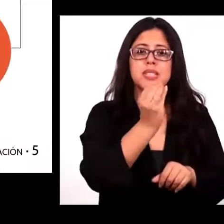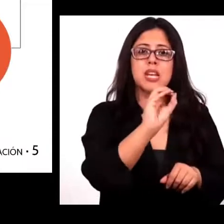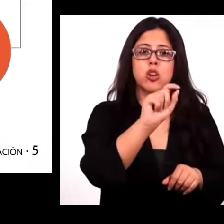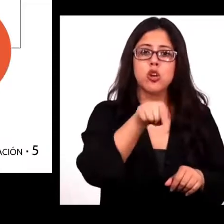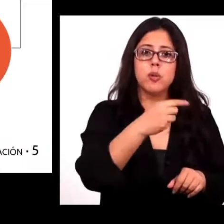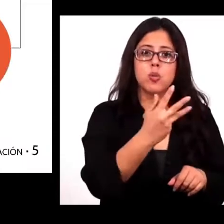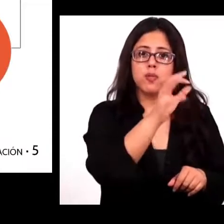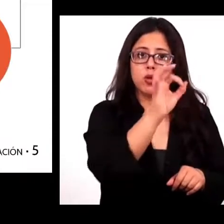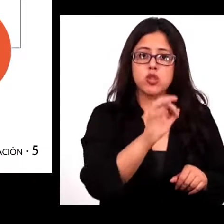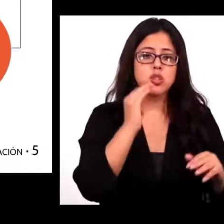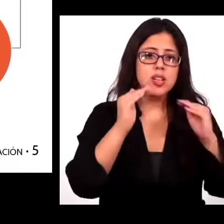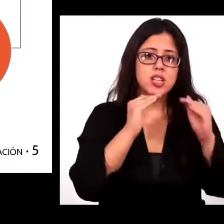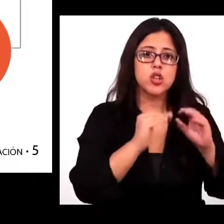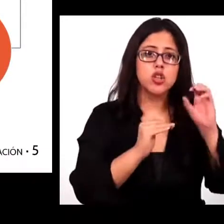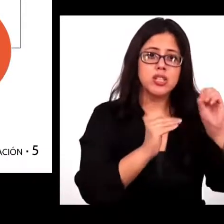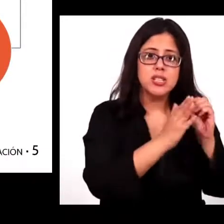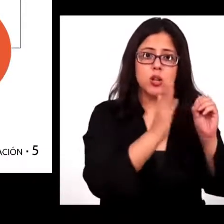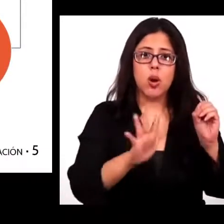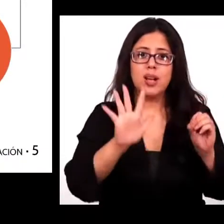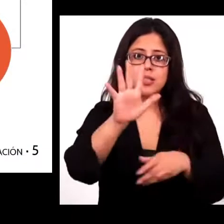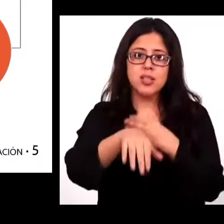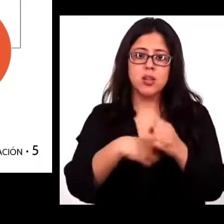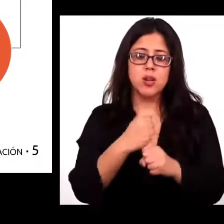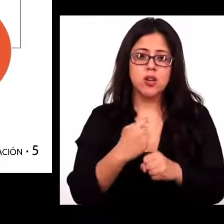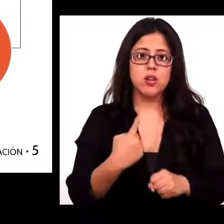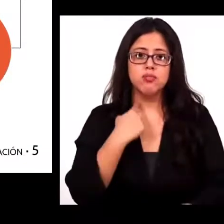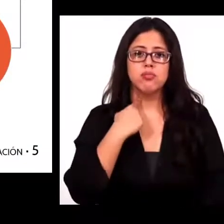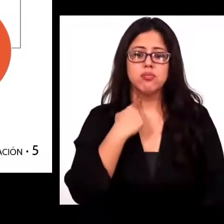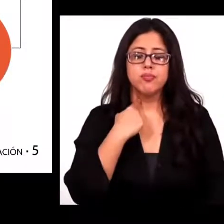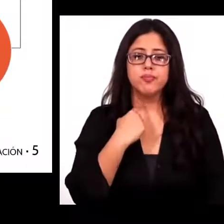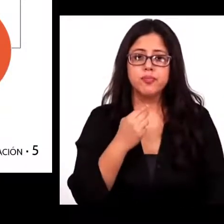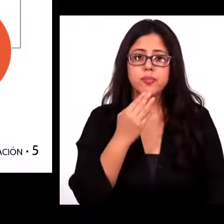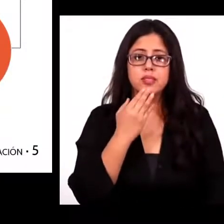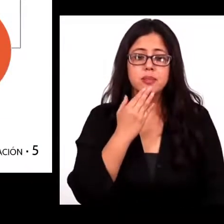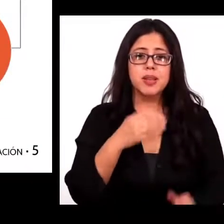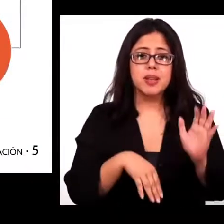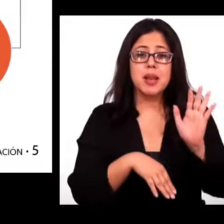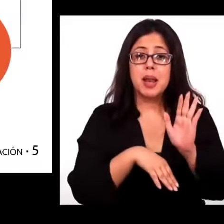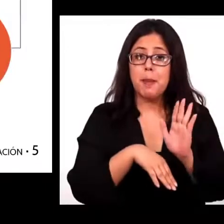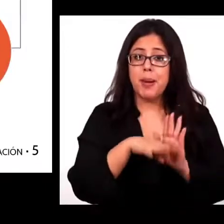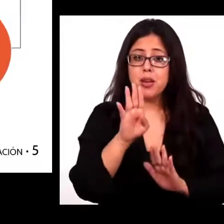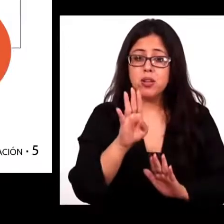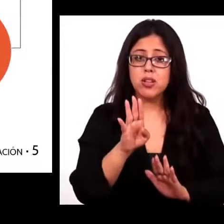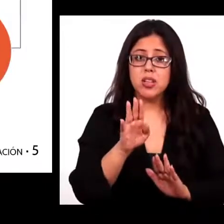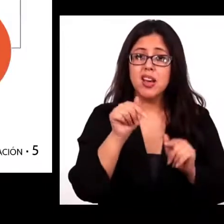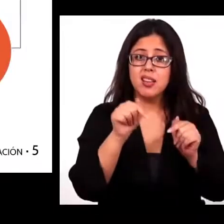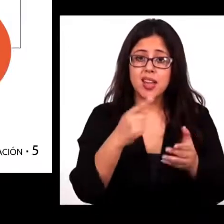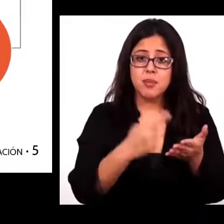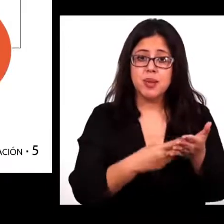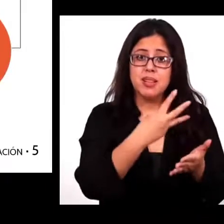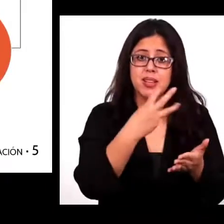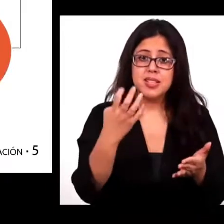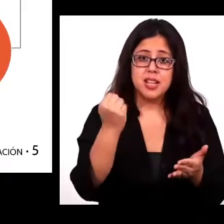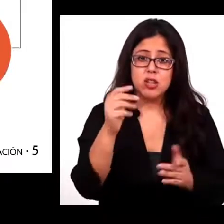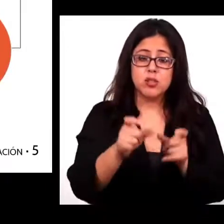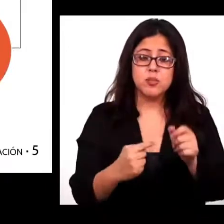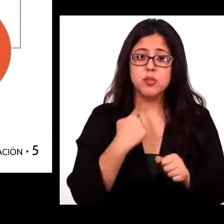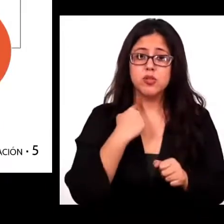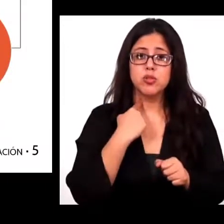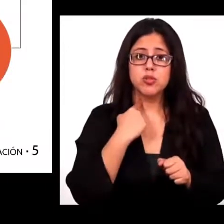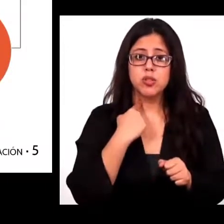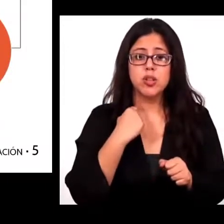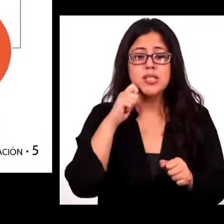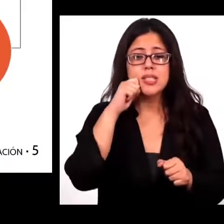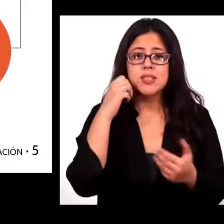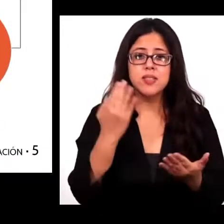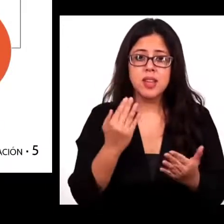0,9% de niños entre 0 y 5 años. Por su parte, más de la mitad de estas 1.314 víctimas corresponden